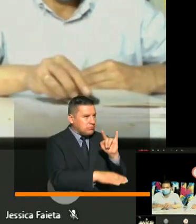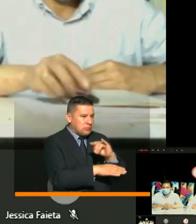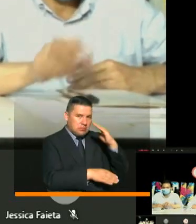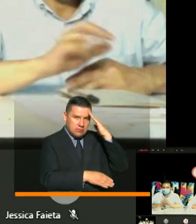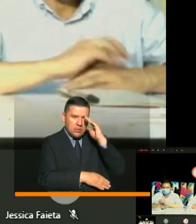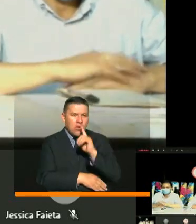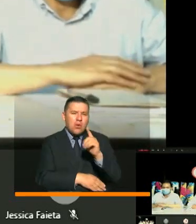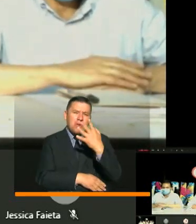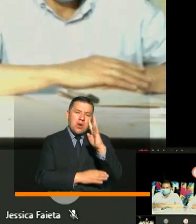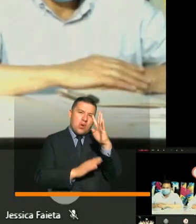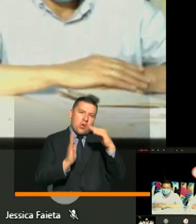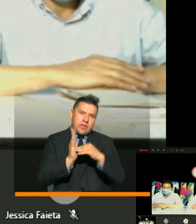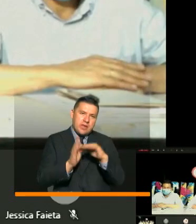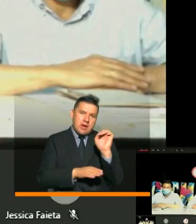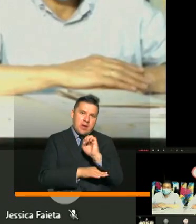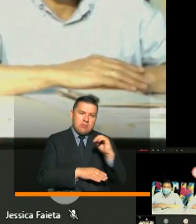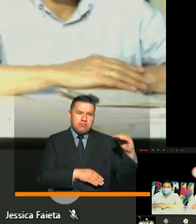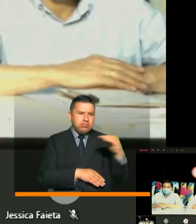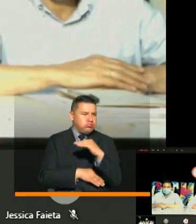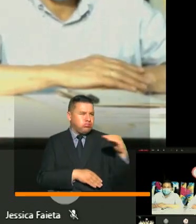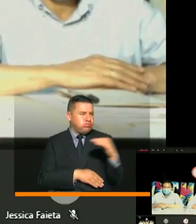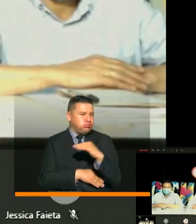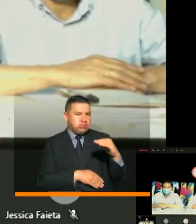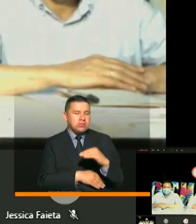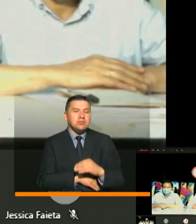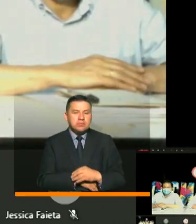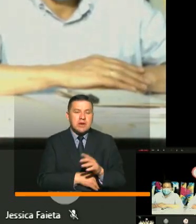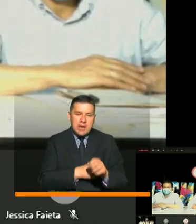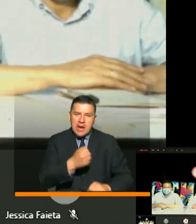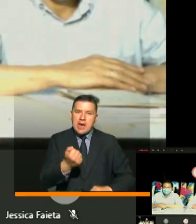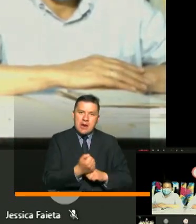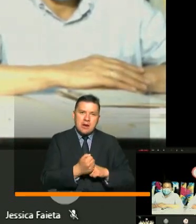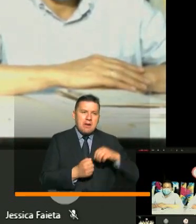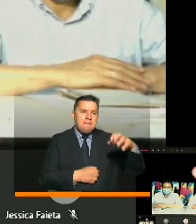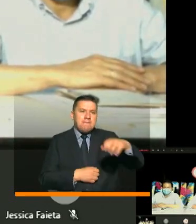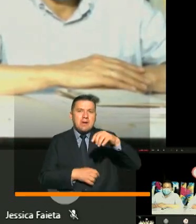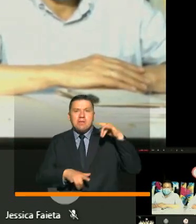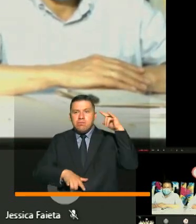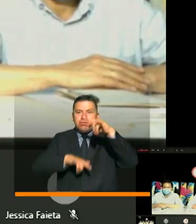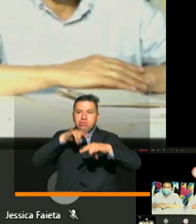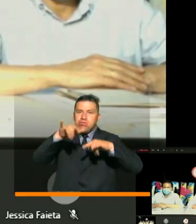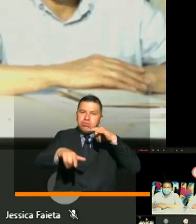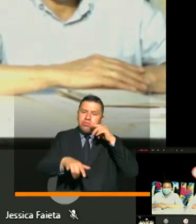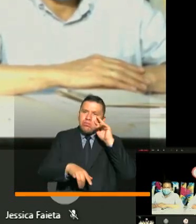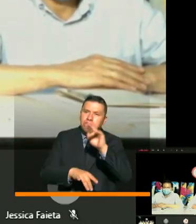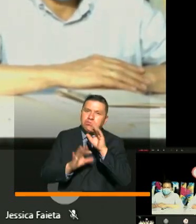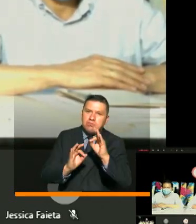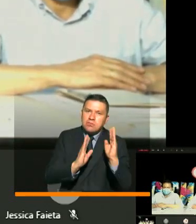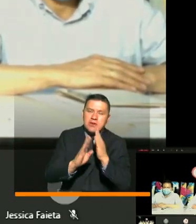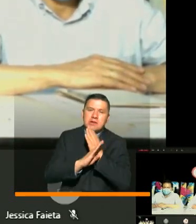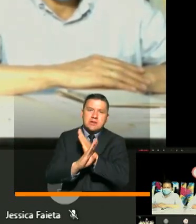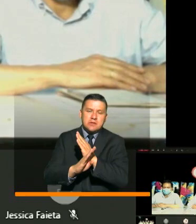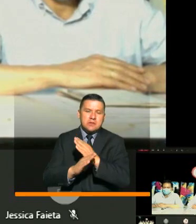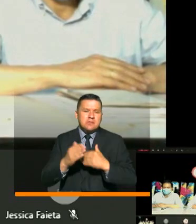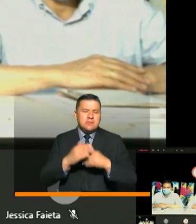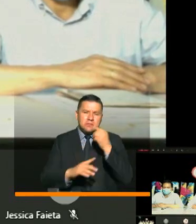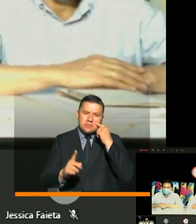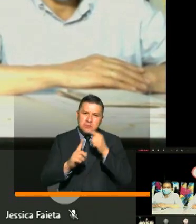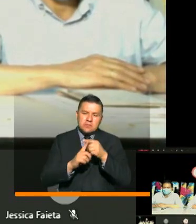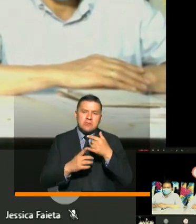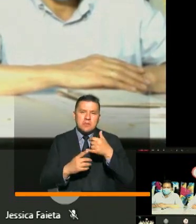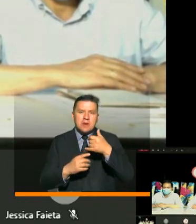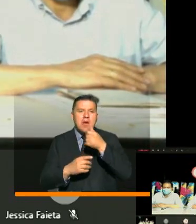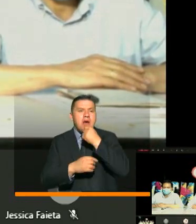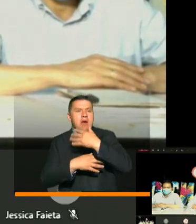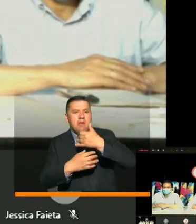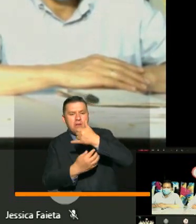4.000 vehículos que estarán apoyando la seguridad, apoyar los sitios turísticos de modo que haya garantías de seguridad, particularmente alrededor de